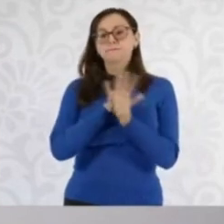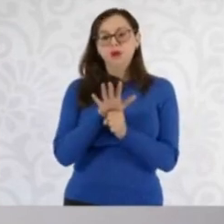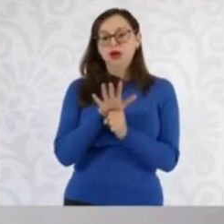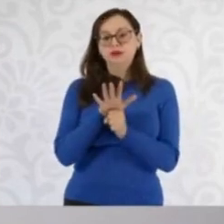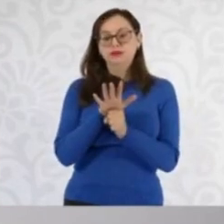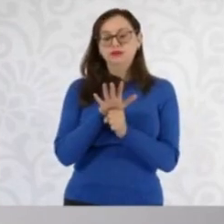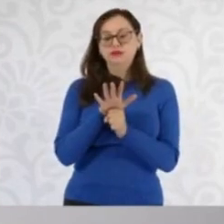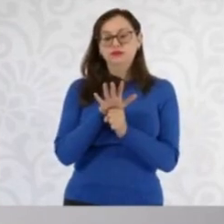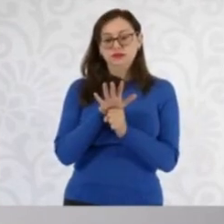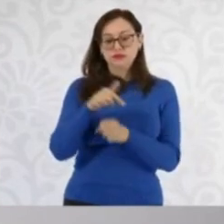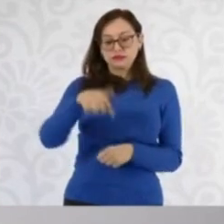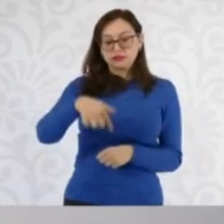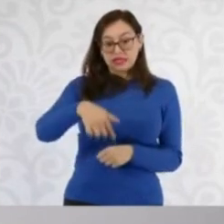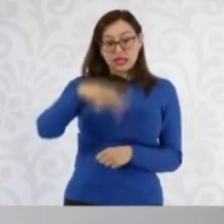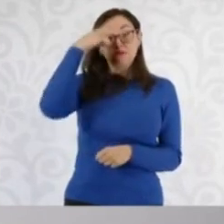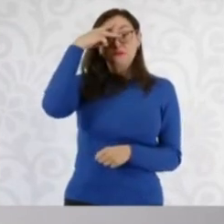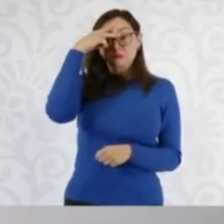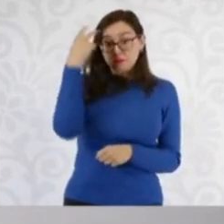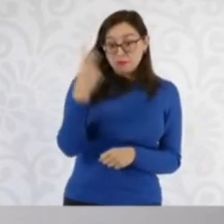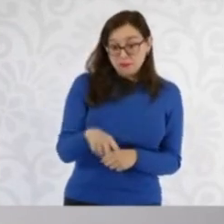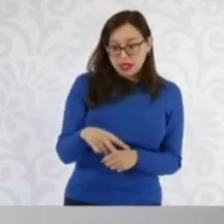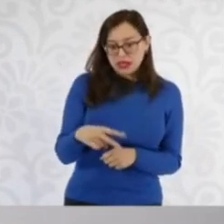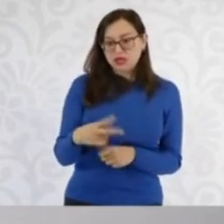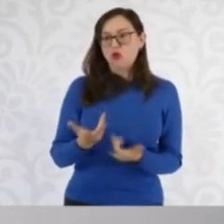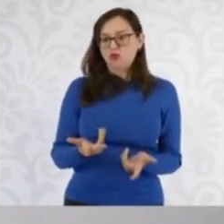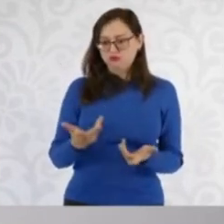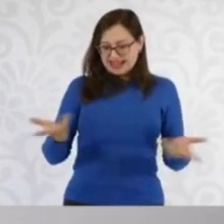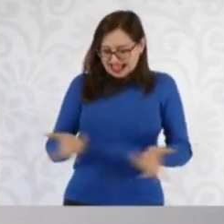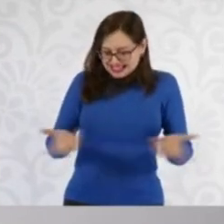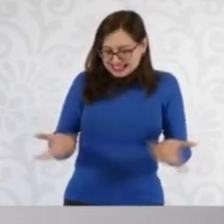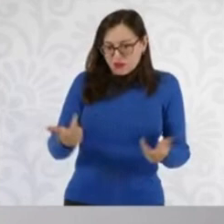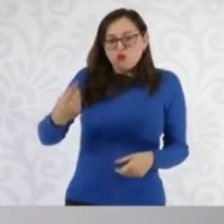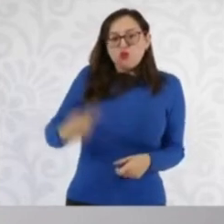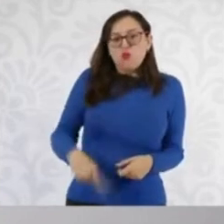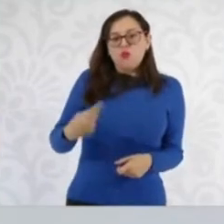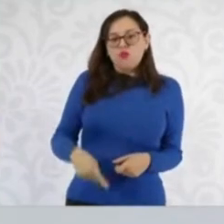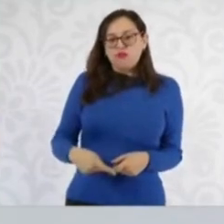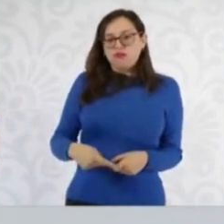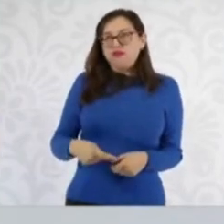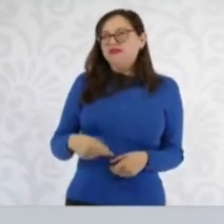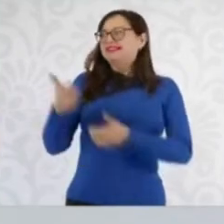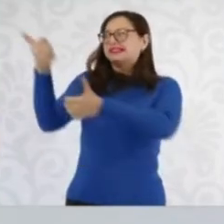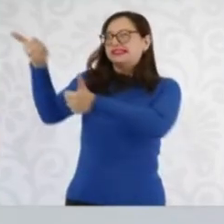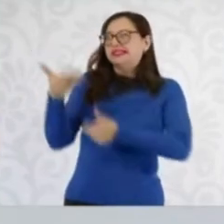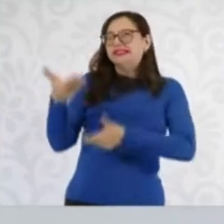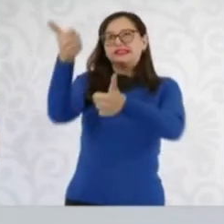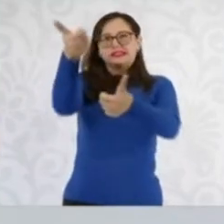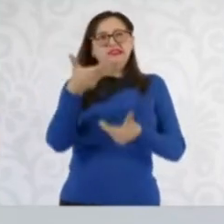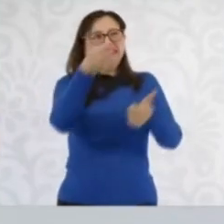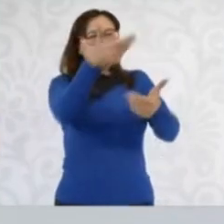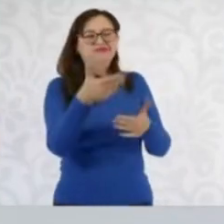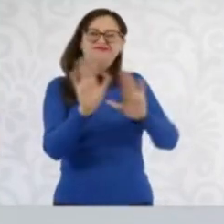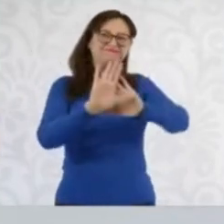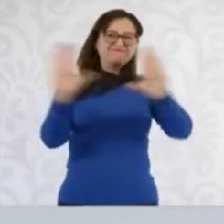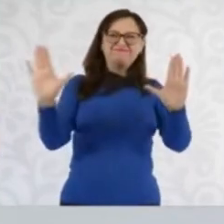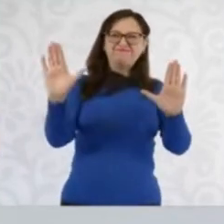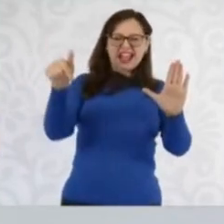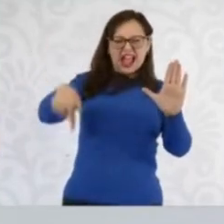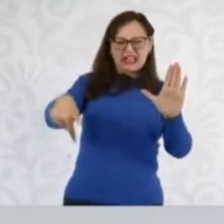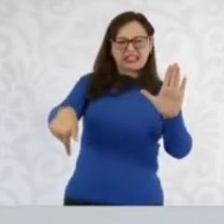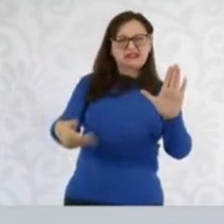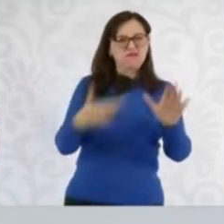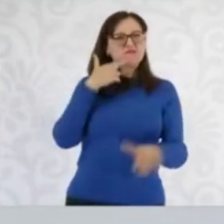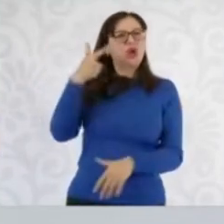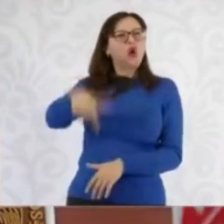se produzca en México mucho de lo que hoy se importa y que se generen cadenas de valor de distintos